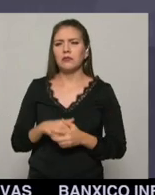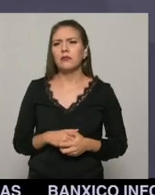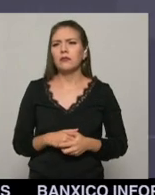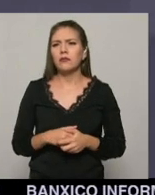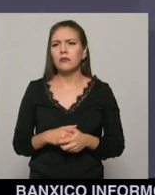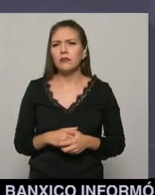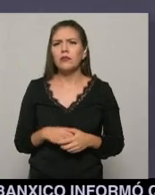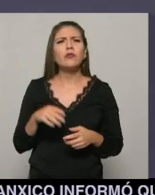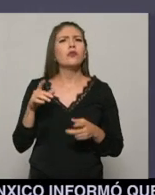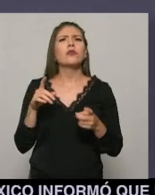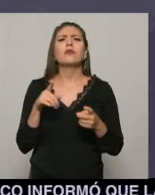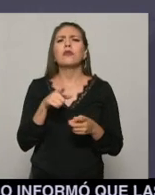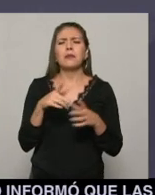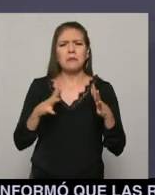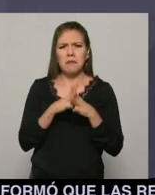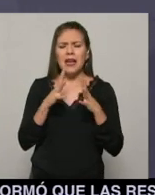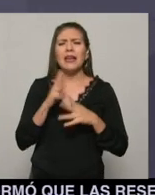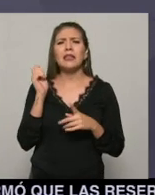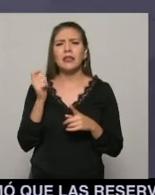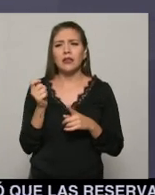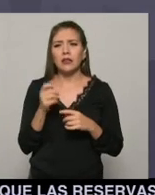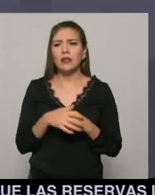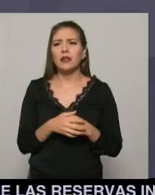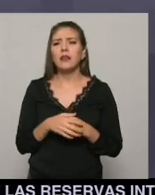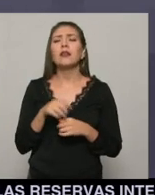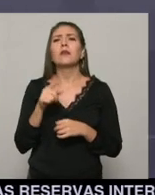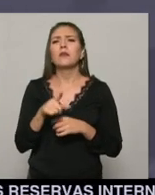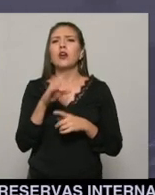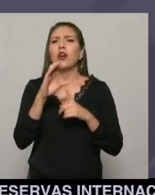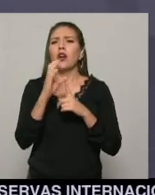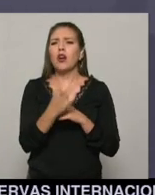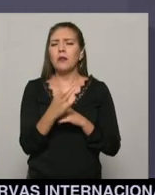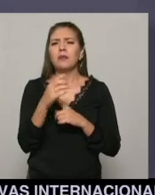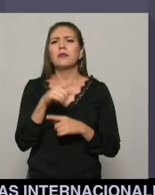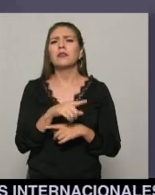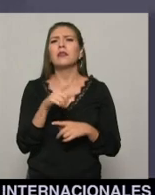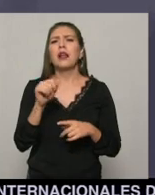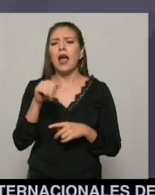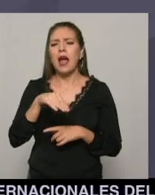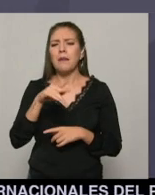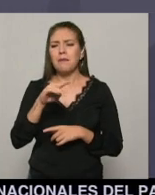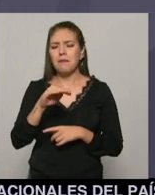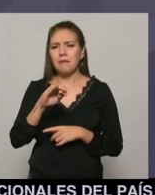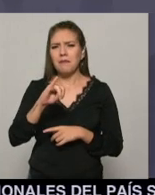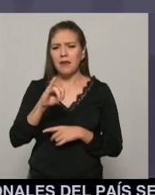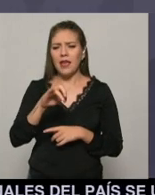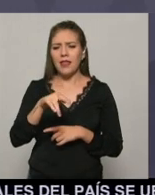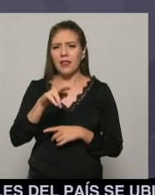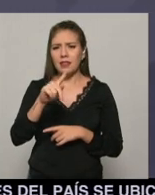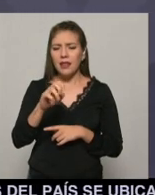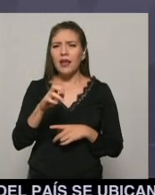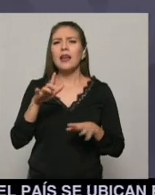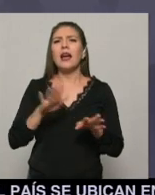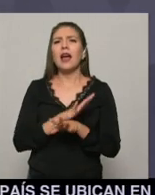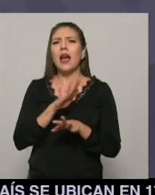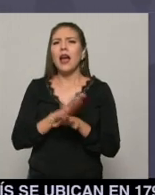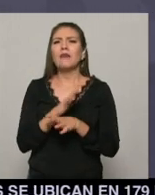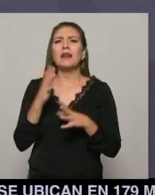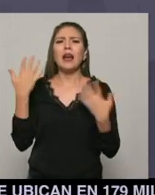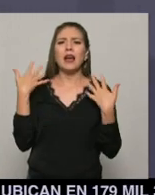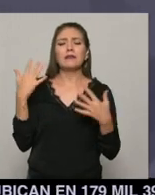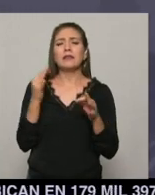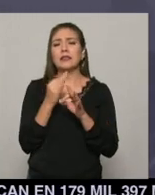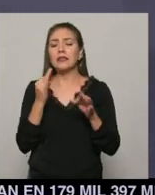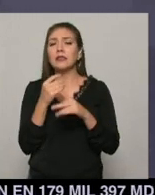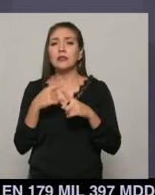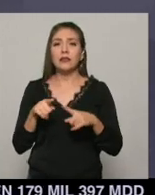a participar? Hasta ahora en la Comisión de Medio Ambiente, Cambio Climático, que es donde se